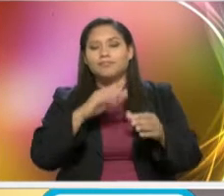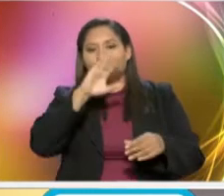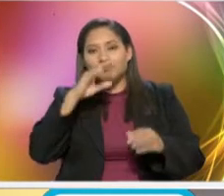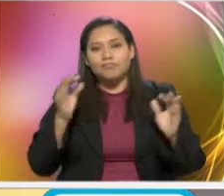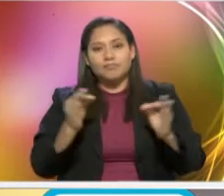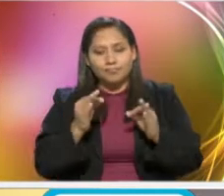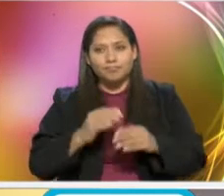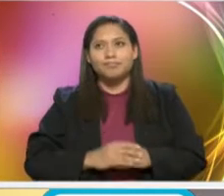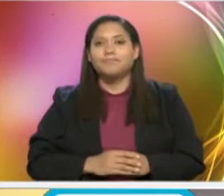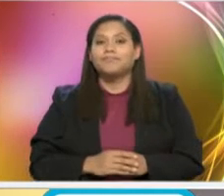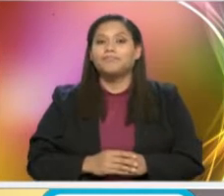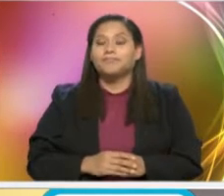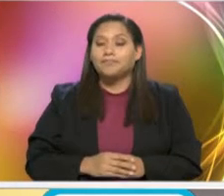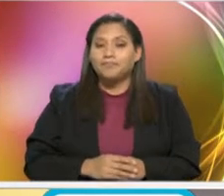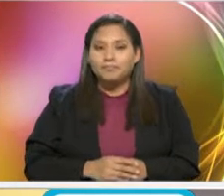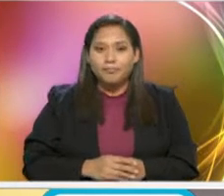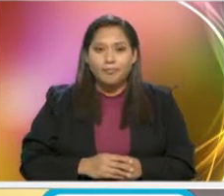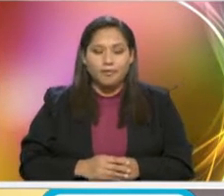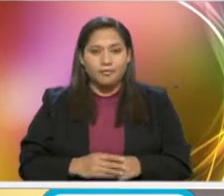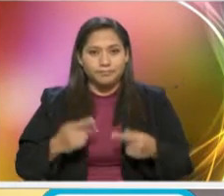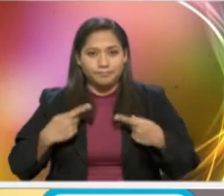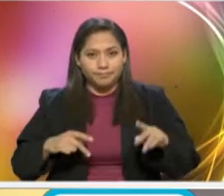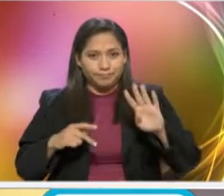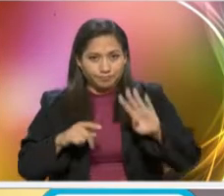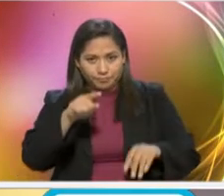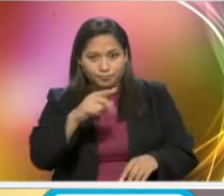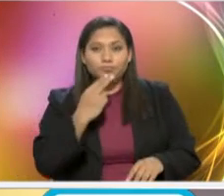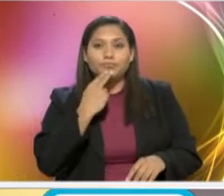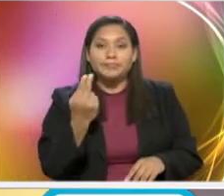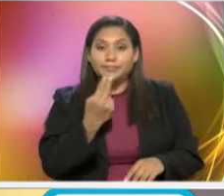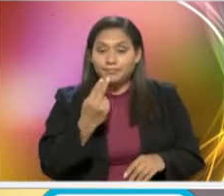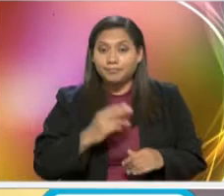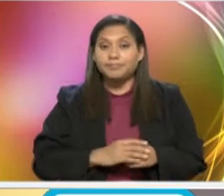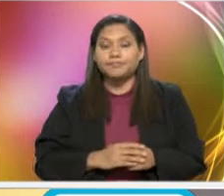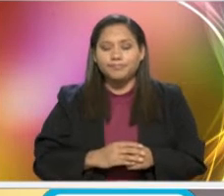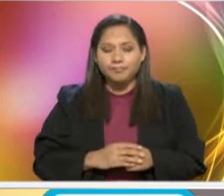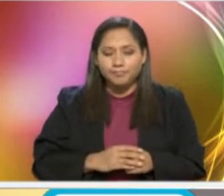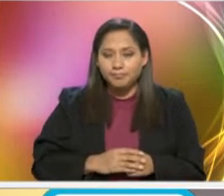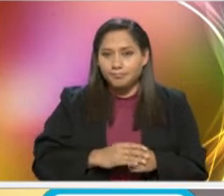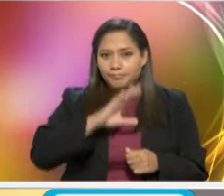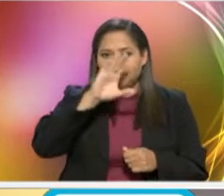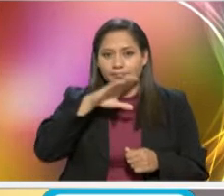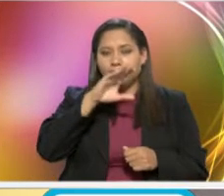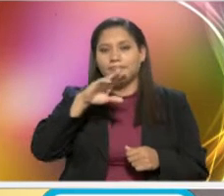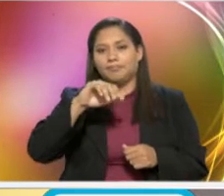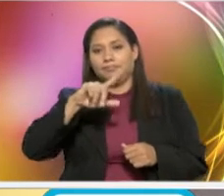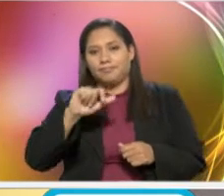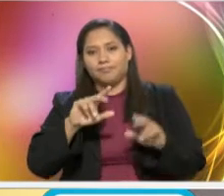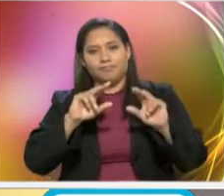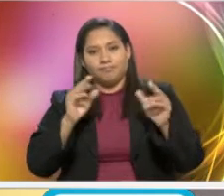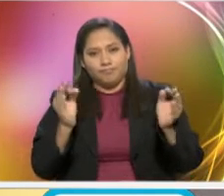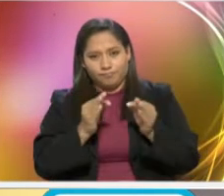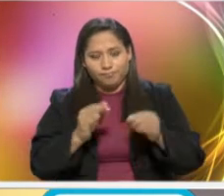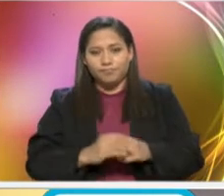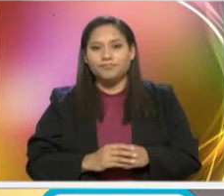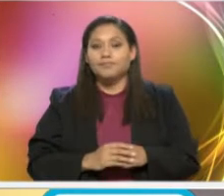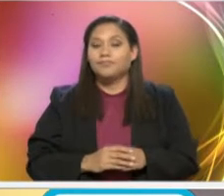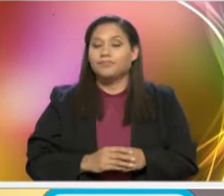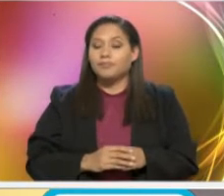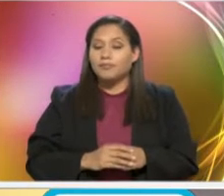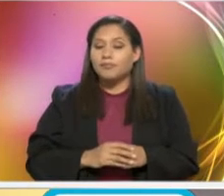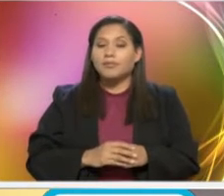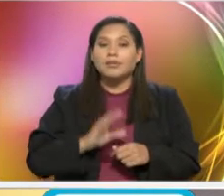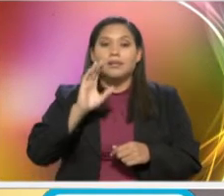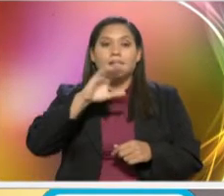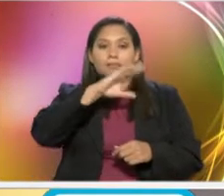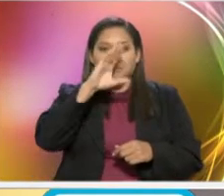frío. Considerada la porción para 4 personas, usted va a necesitar 2 tazas de mango Manila congelado, 6 cucharadas de